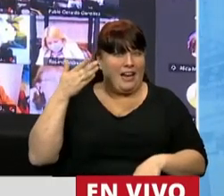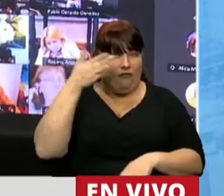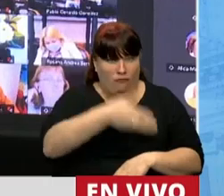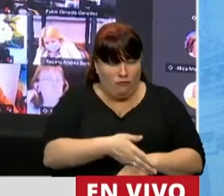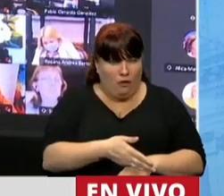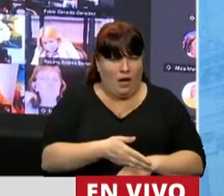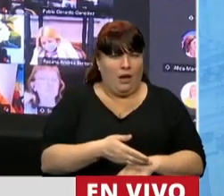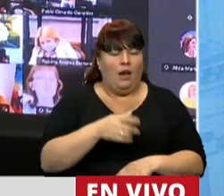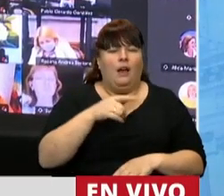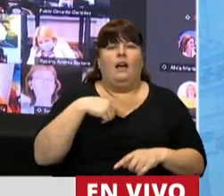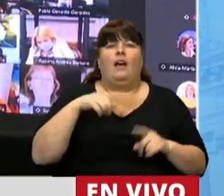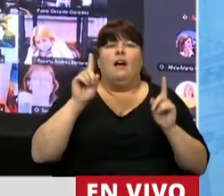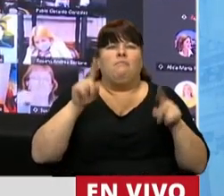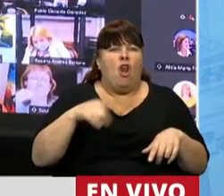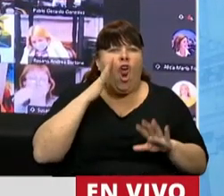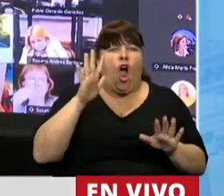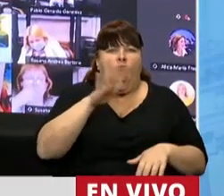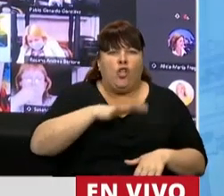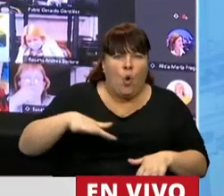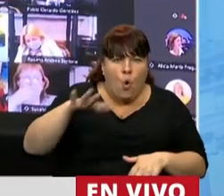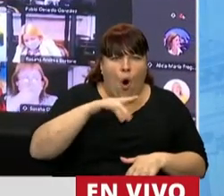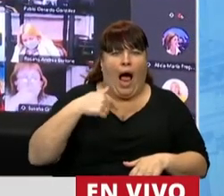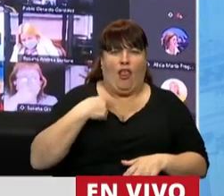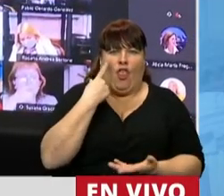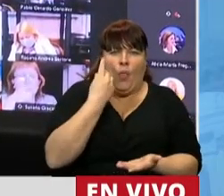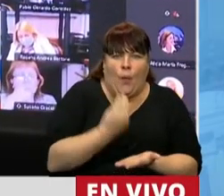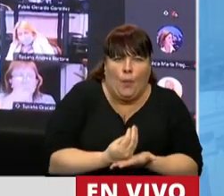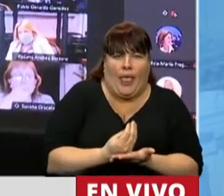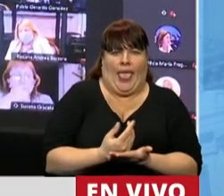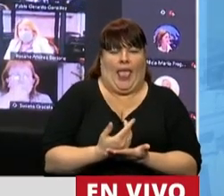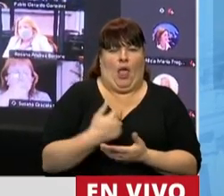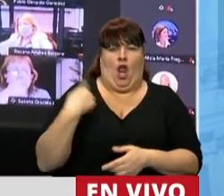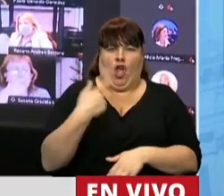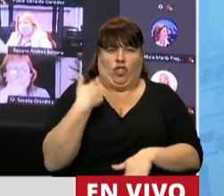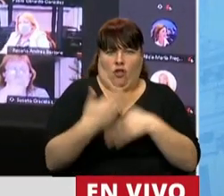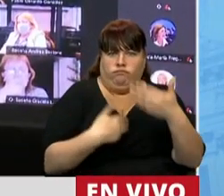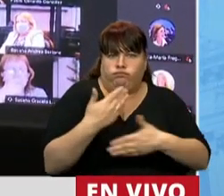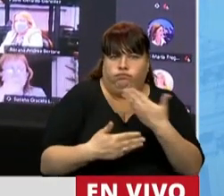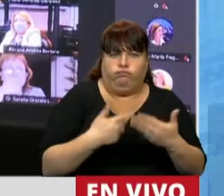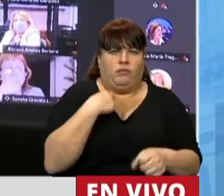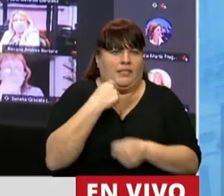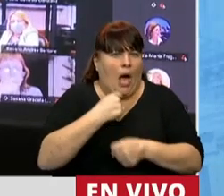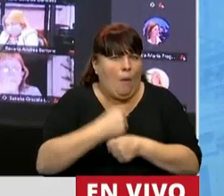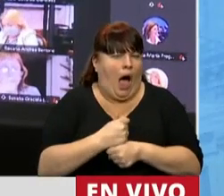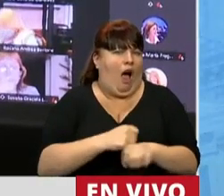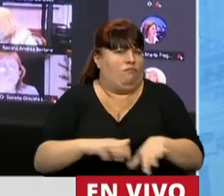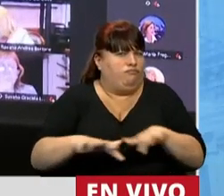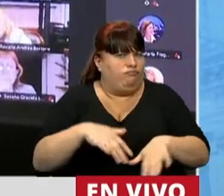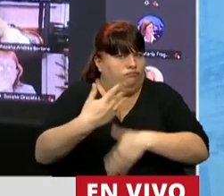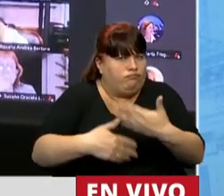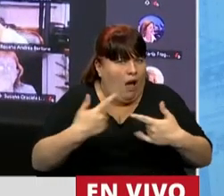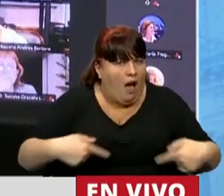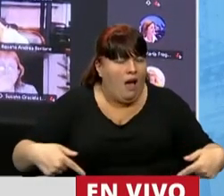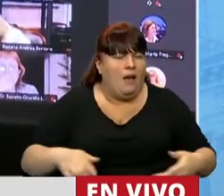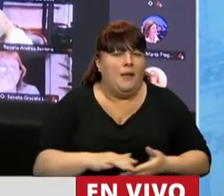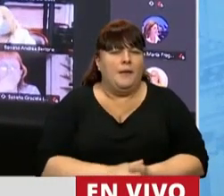el desconocimiento del lugar donde vivimos, donde desarrollamos nuestras actividades,